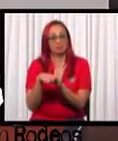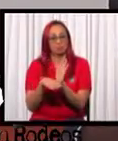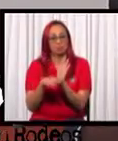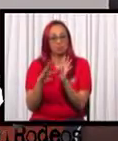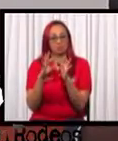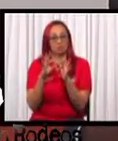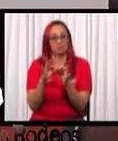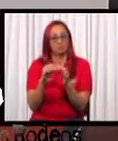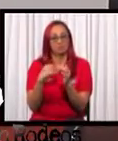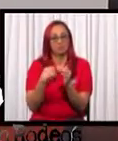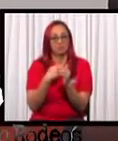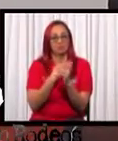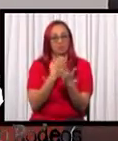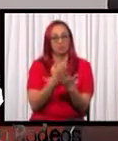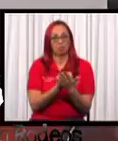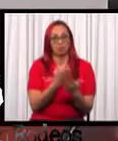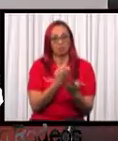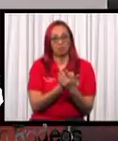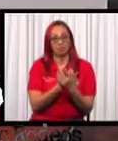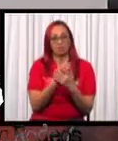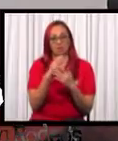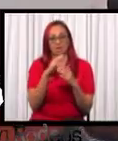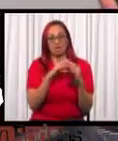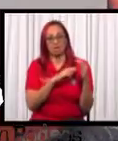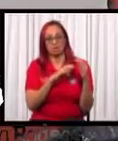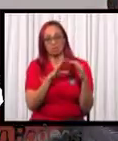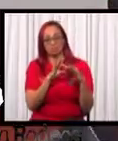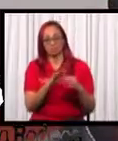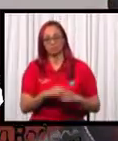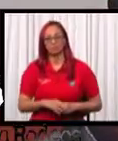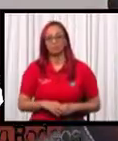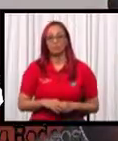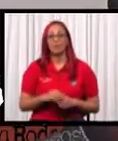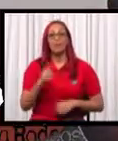Ministerio de Economía, Industria y Comercio. Así es que